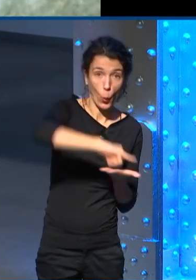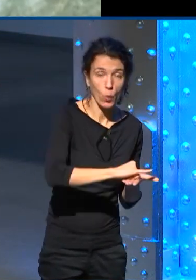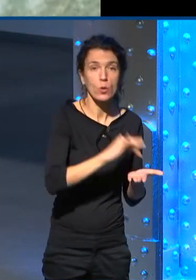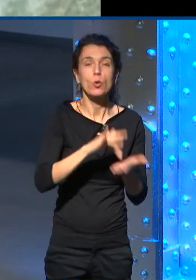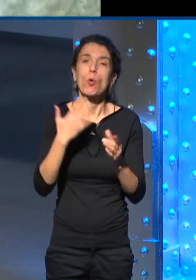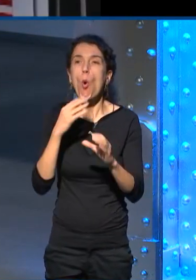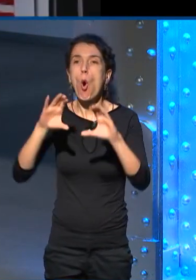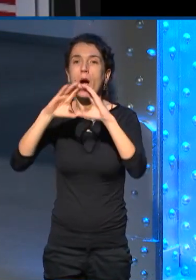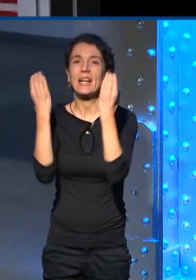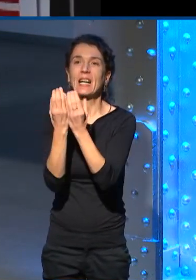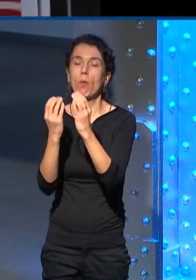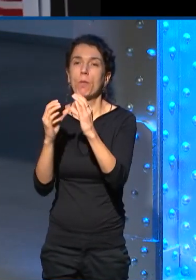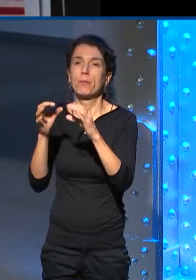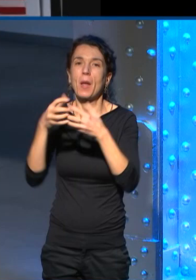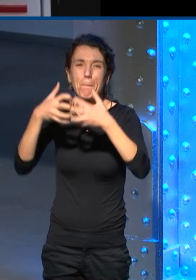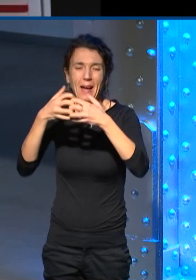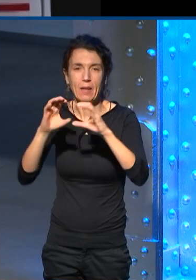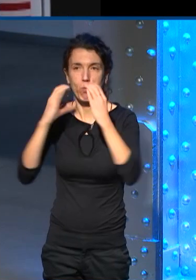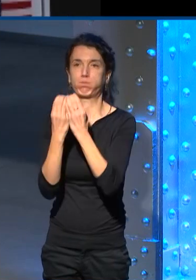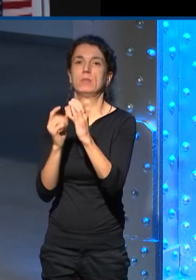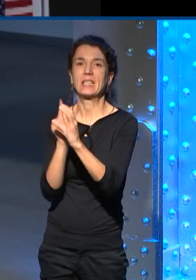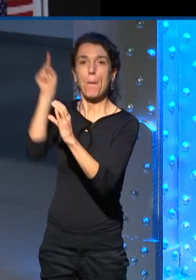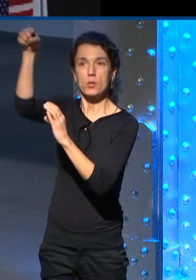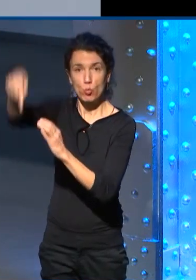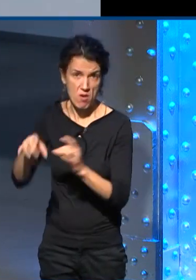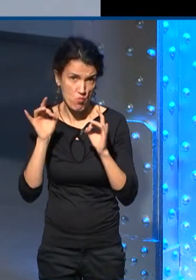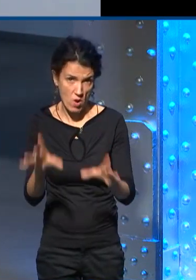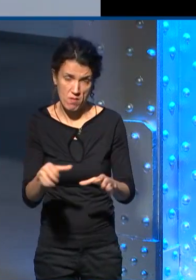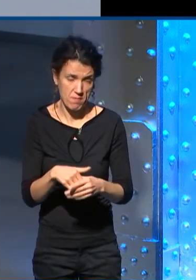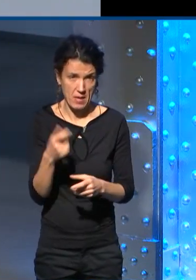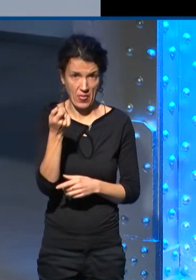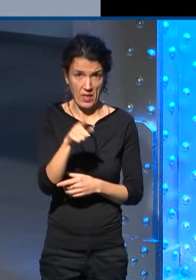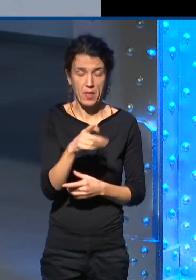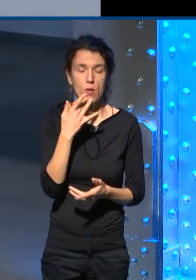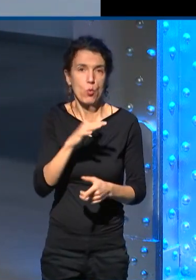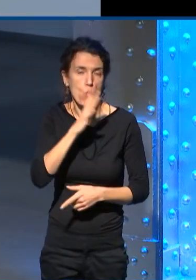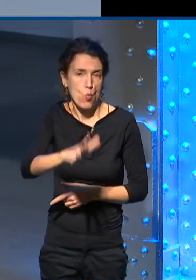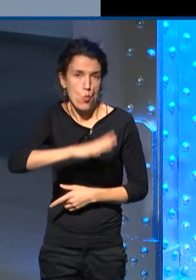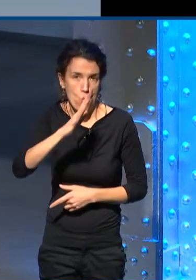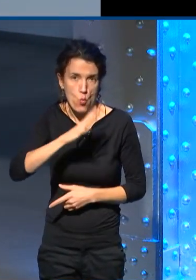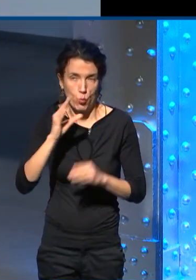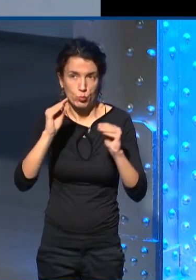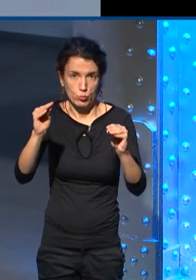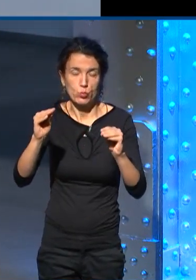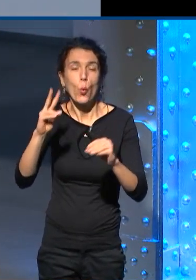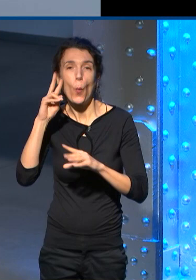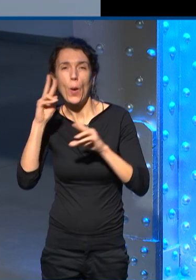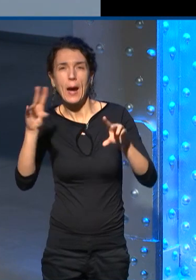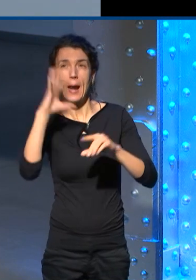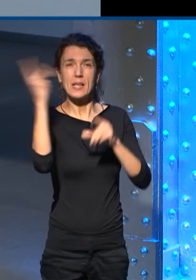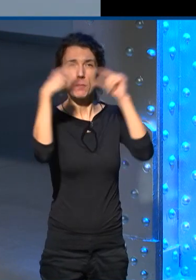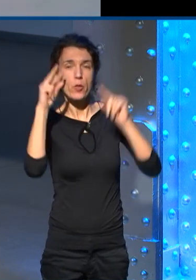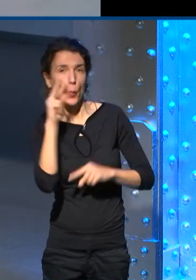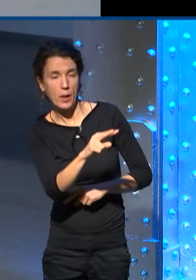unas cápsulas, ¿no? Y pues lo mismo. Por lo visto es impresionante ver el espacio desde fuera.